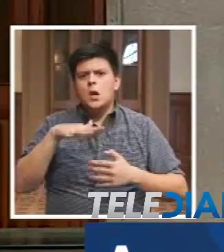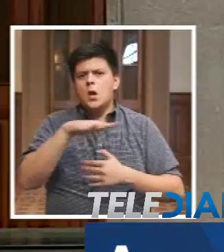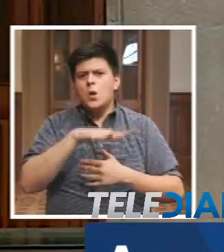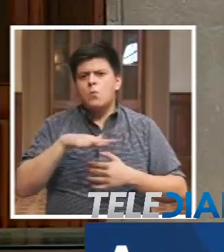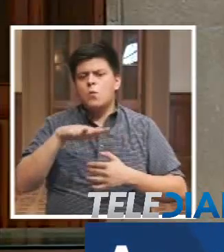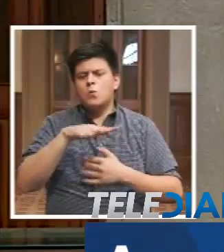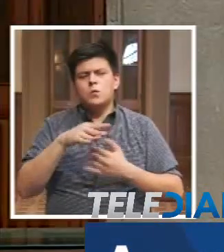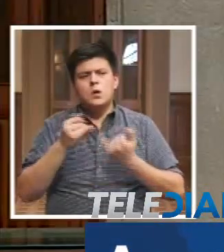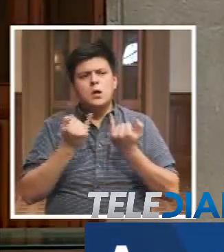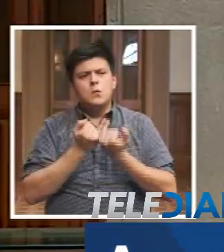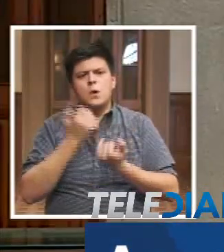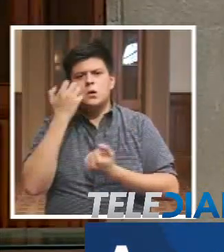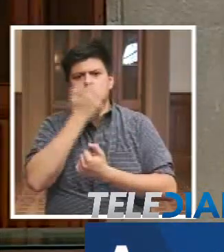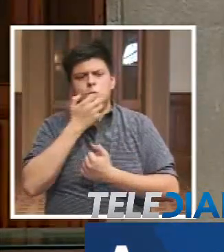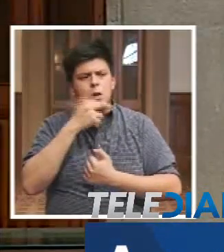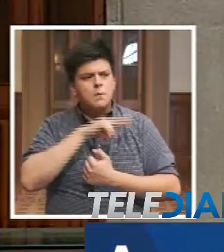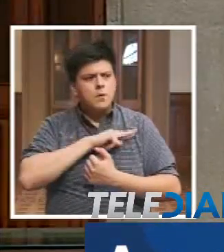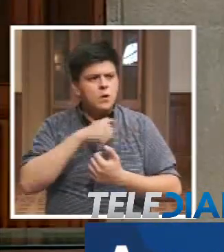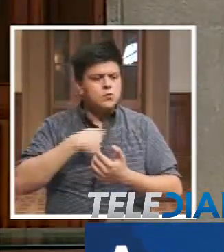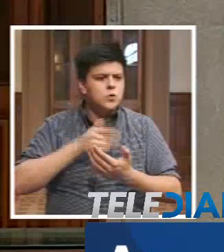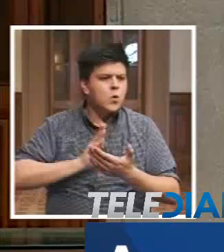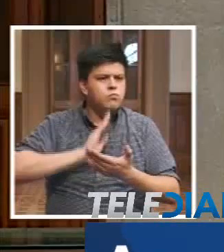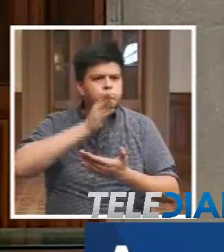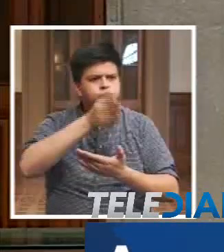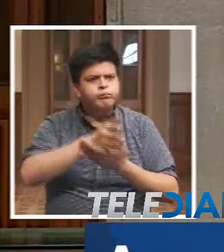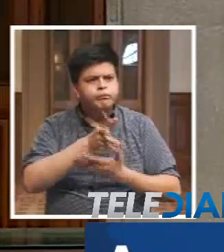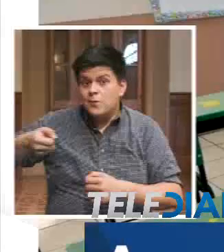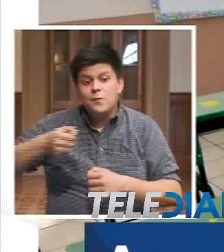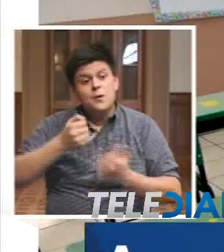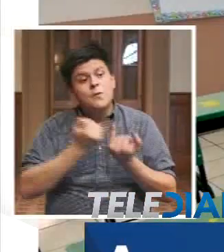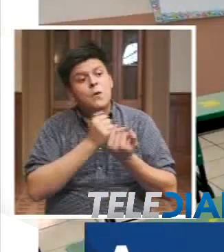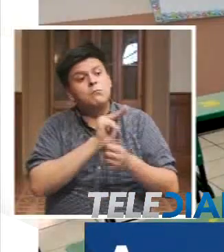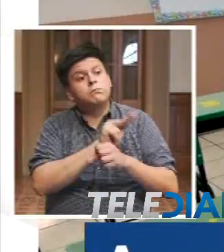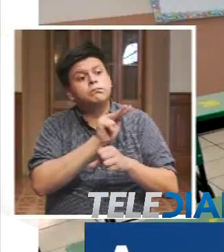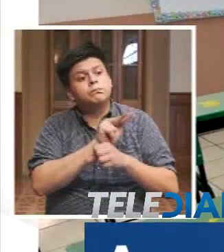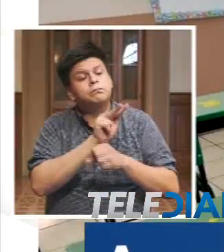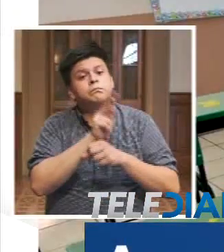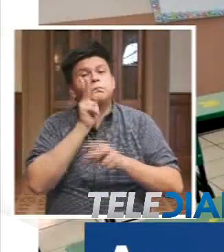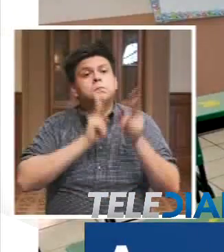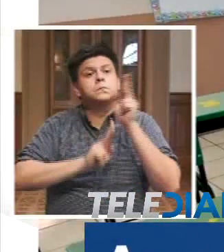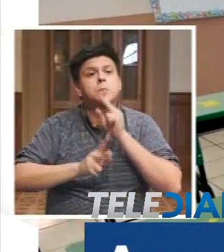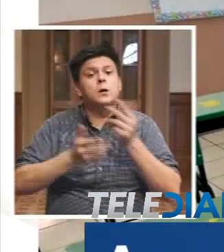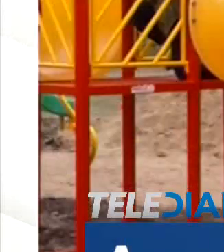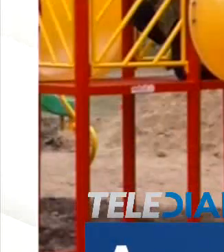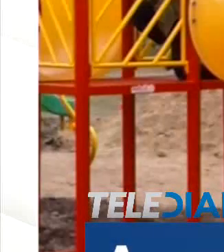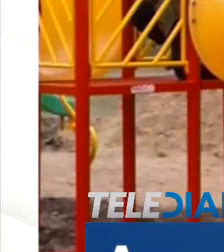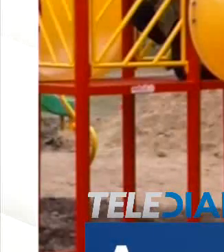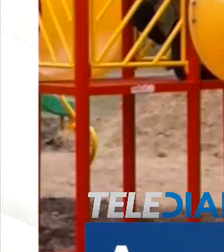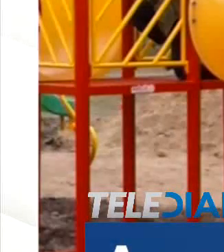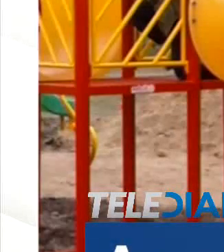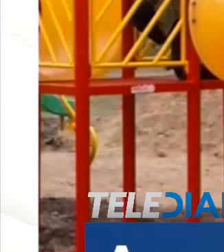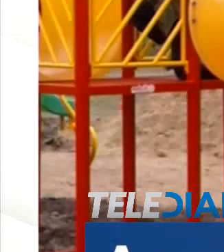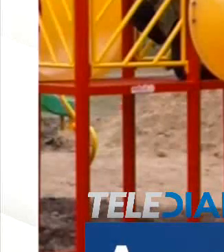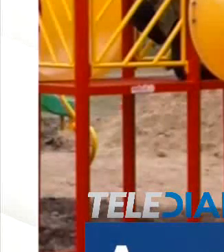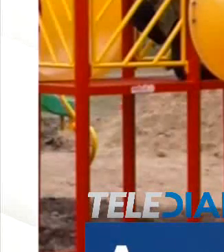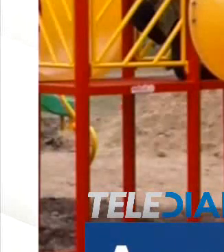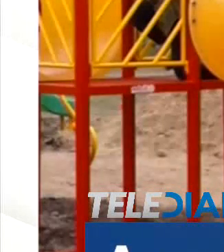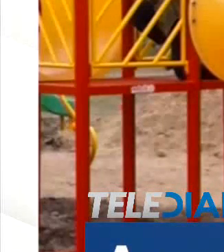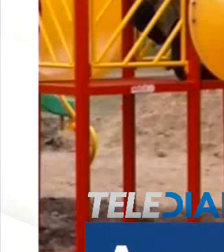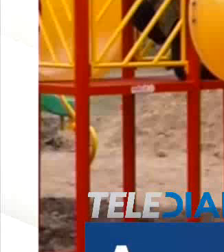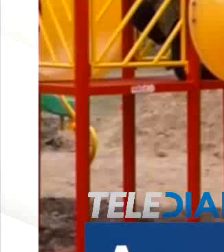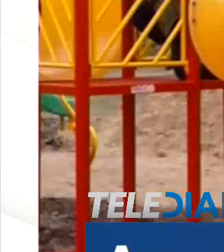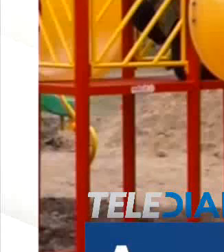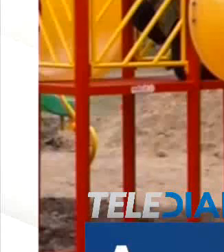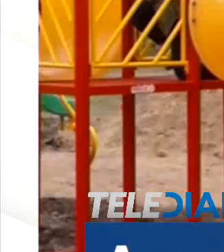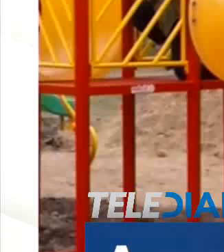contagios de kobe 19 en los últimos 15 días algunos giros de la economía como parques privados aumentaron su aforo del